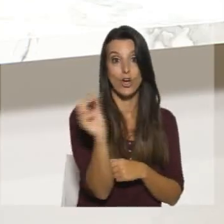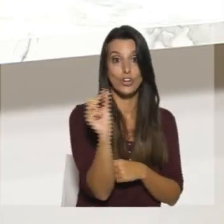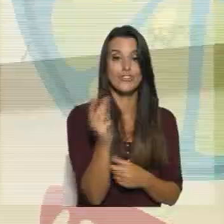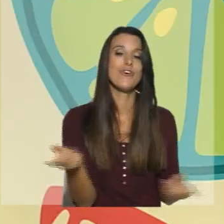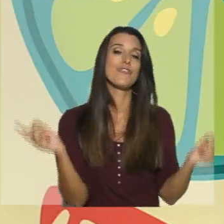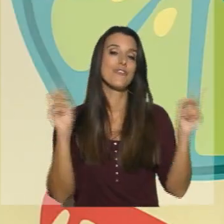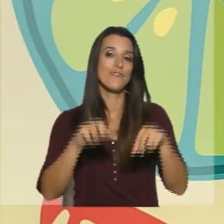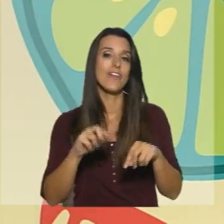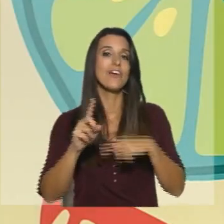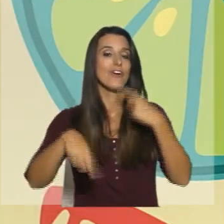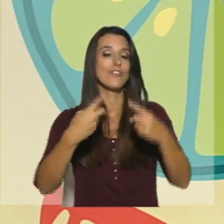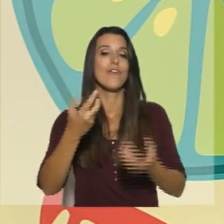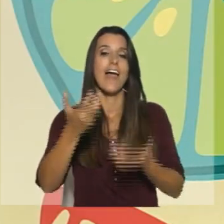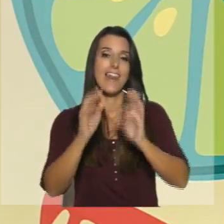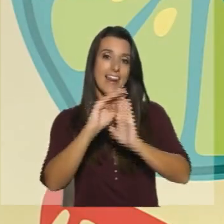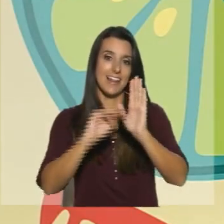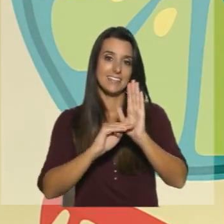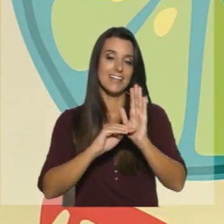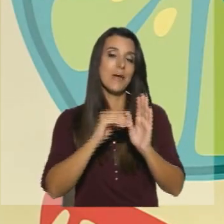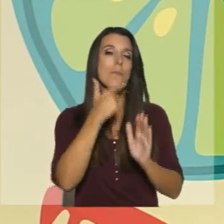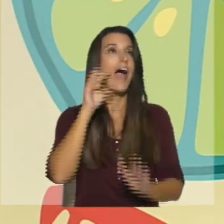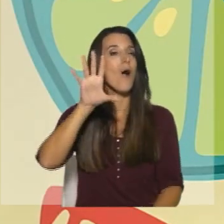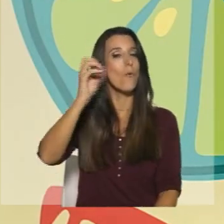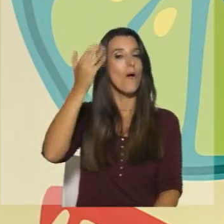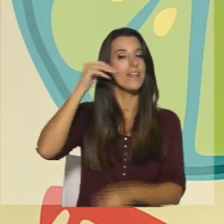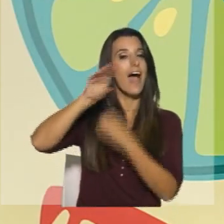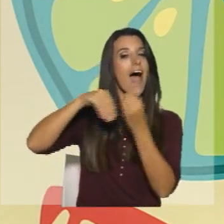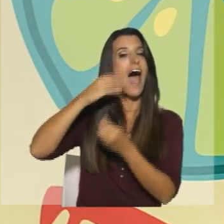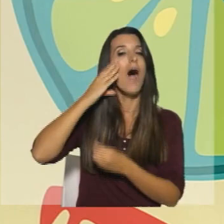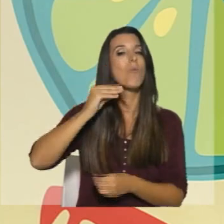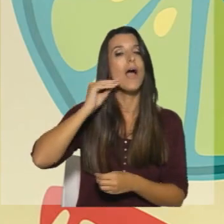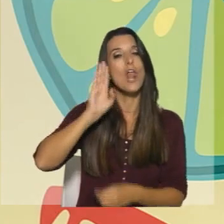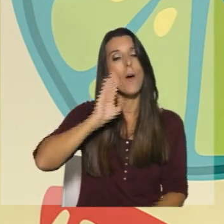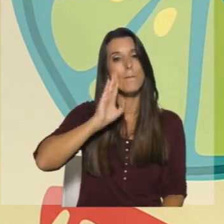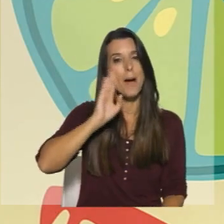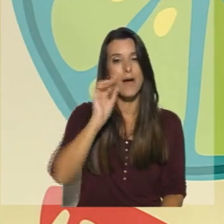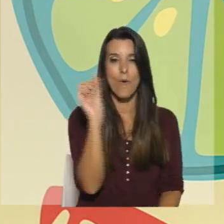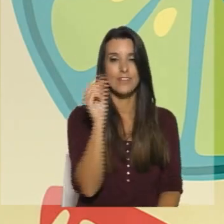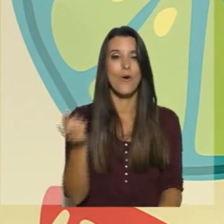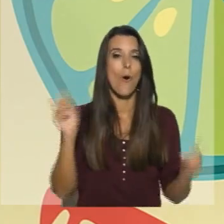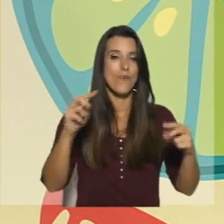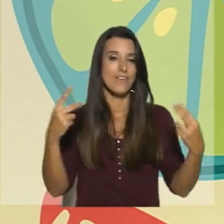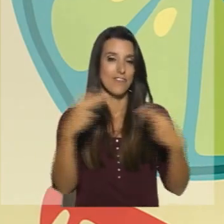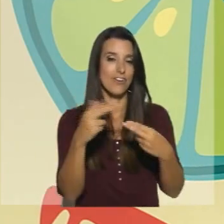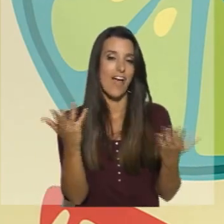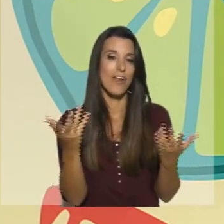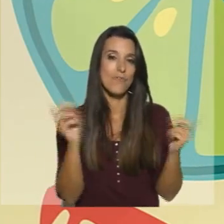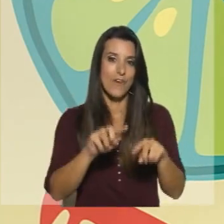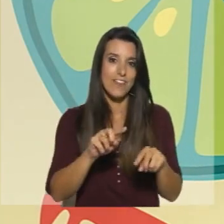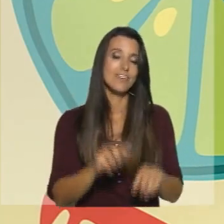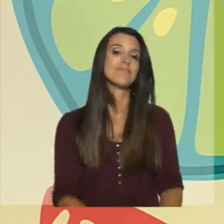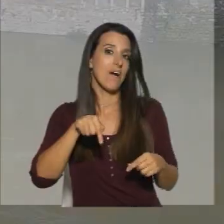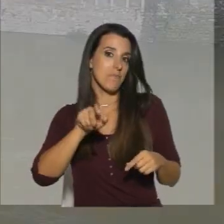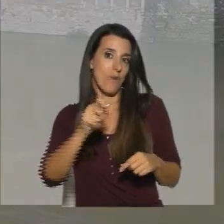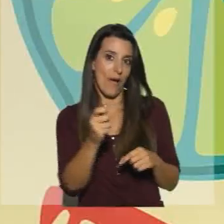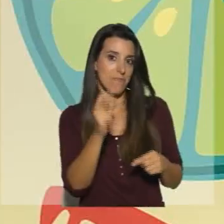buenísimo. Y ya regresamos y seguimos con estas recetas que nos hacen recordar a nuestras abuelas, a nuestras mamás. En un ratito continuamos con más Basta de Chacharatanda y ya